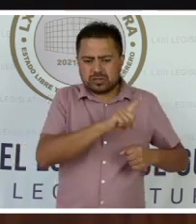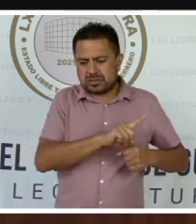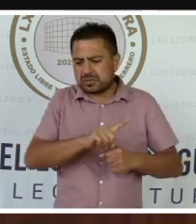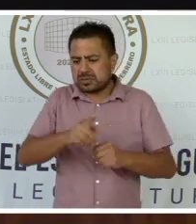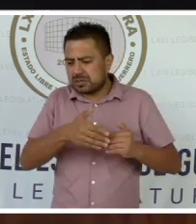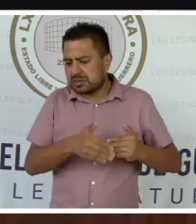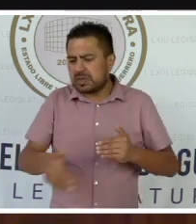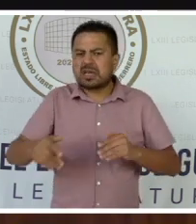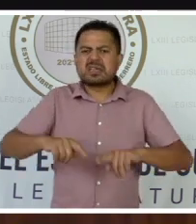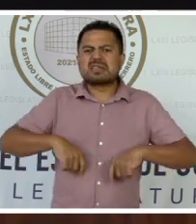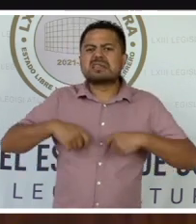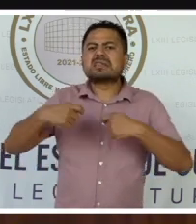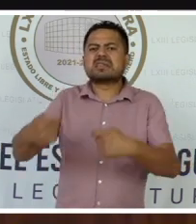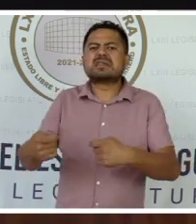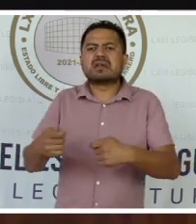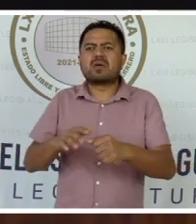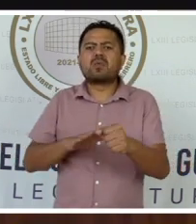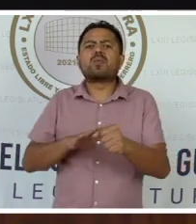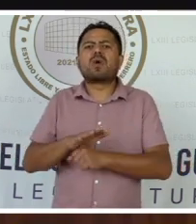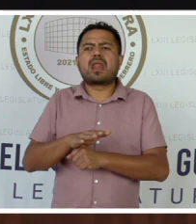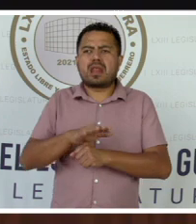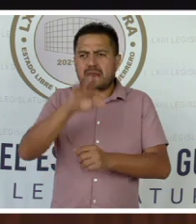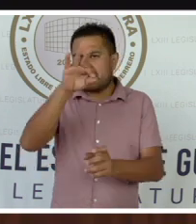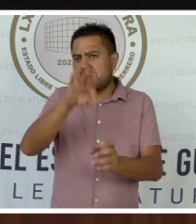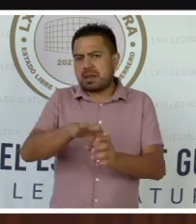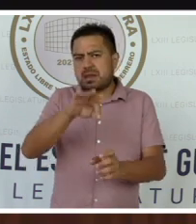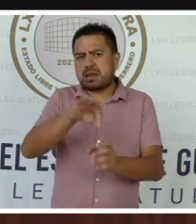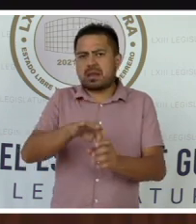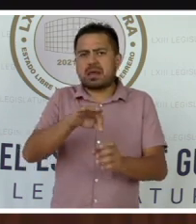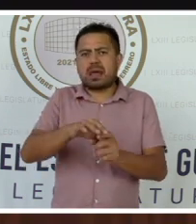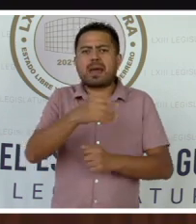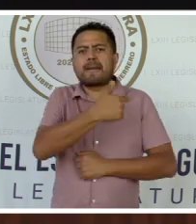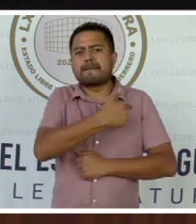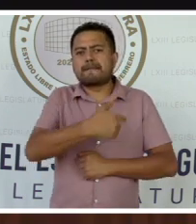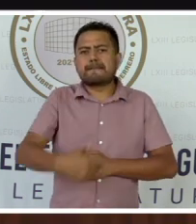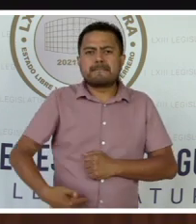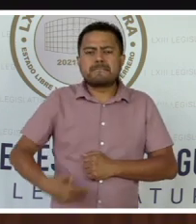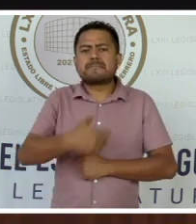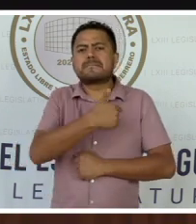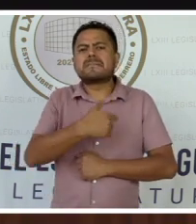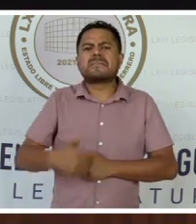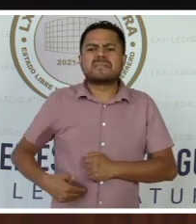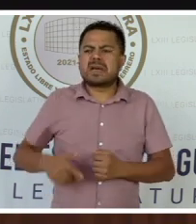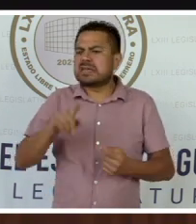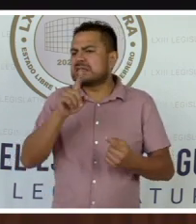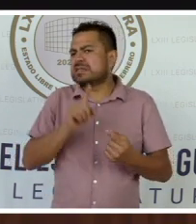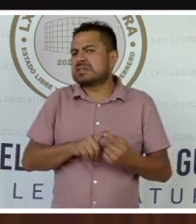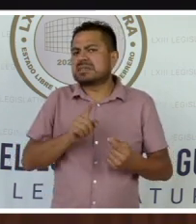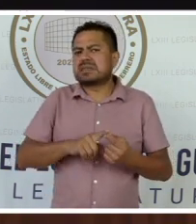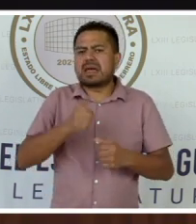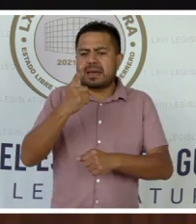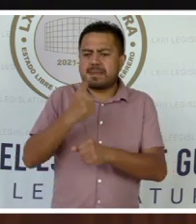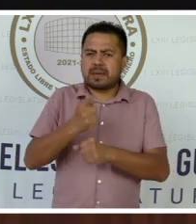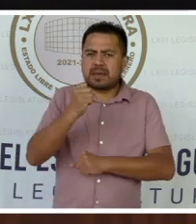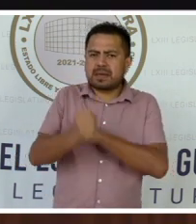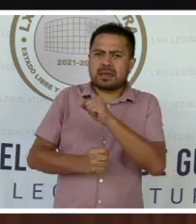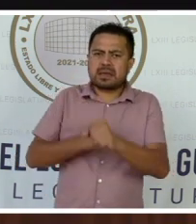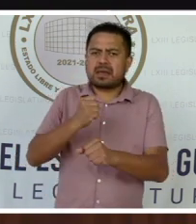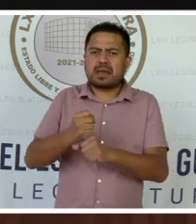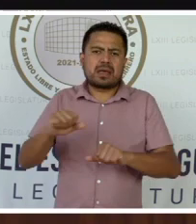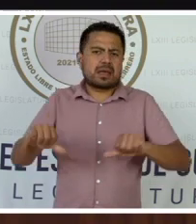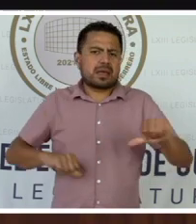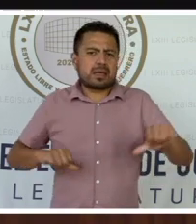Designar por insaculación al presidente o presidenta que fungirá el primer año de